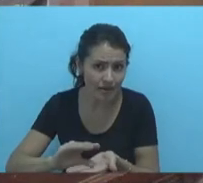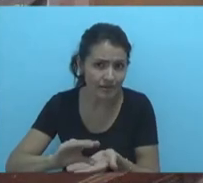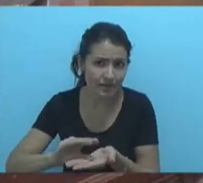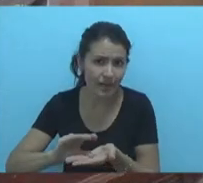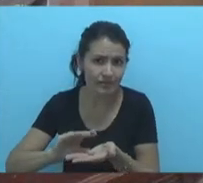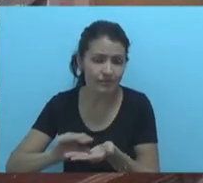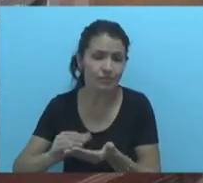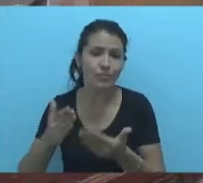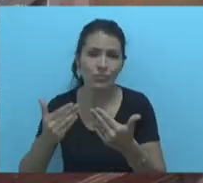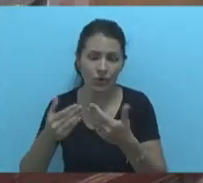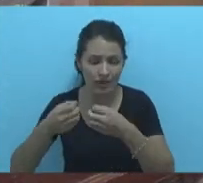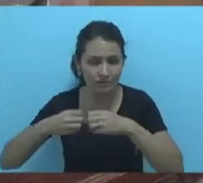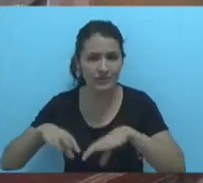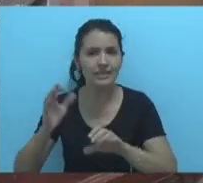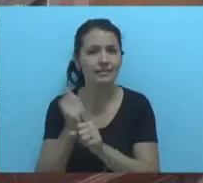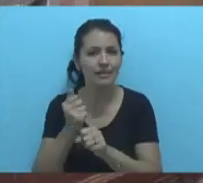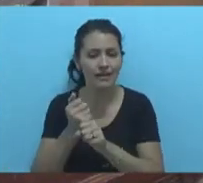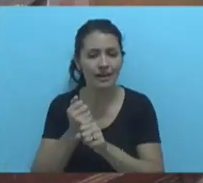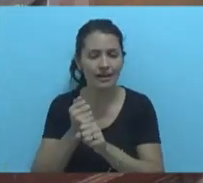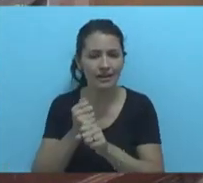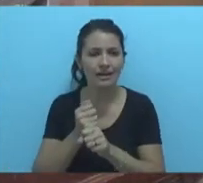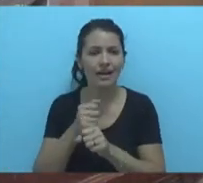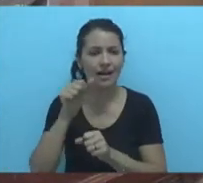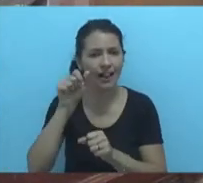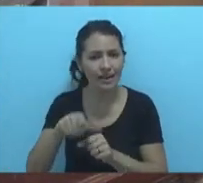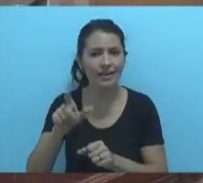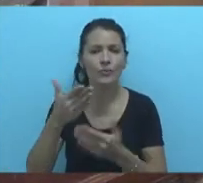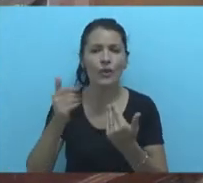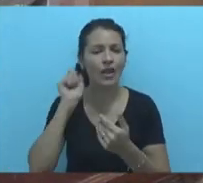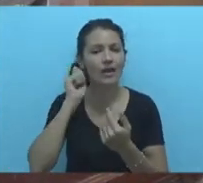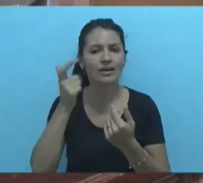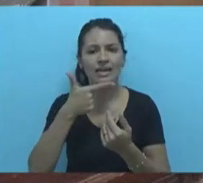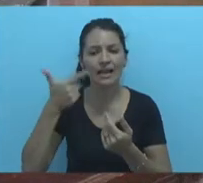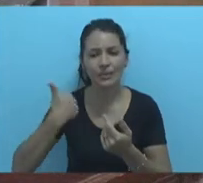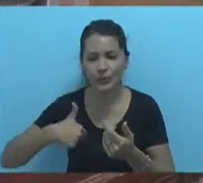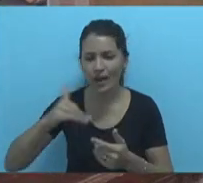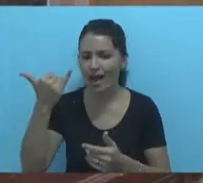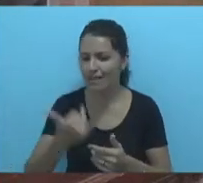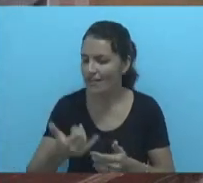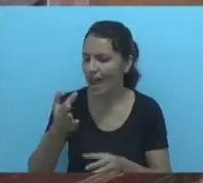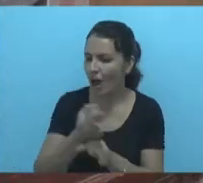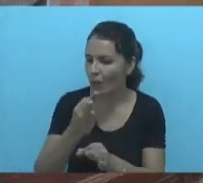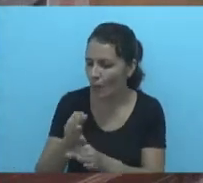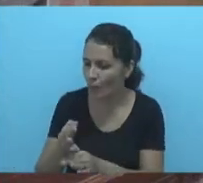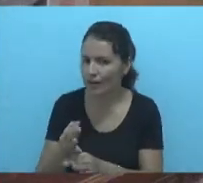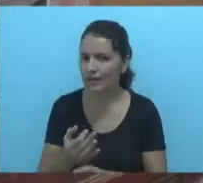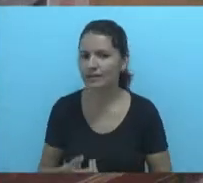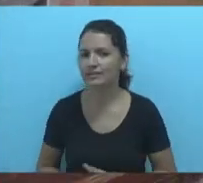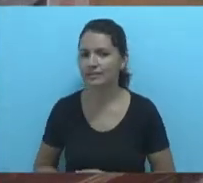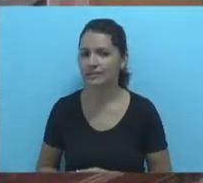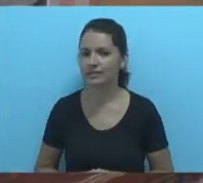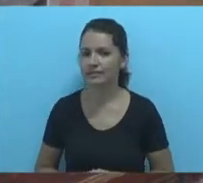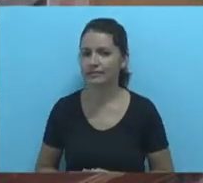que estos estudiantes, que muchas de las escuelas puedan tener